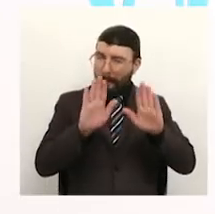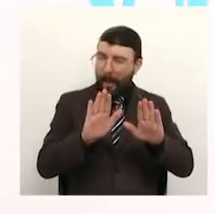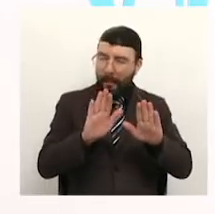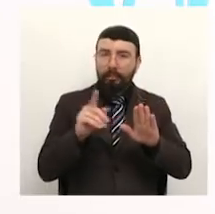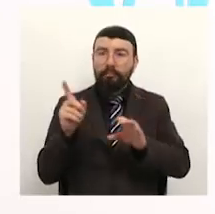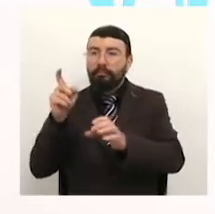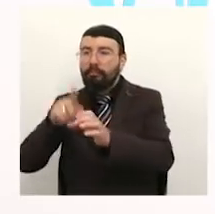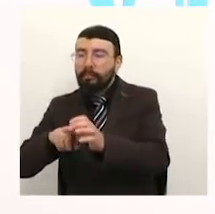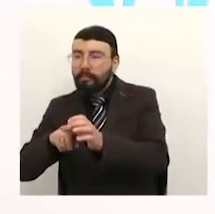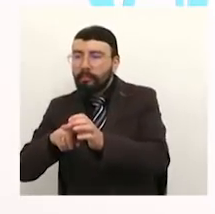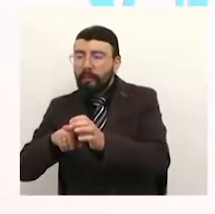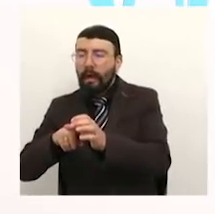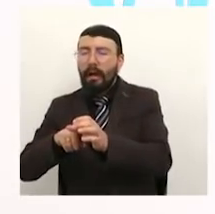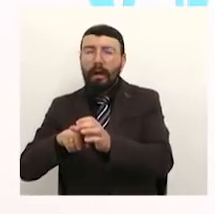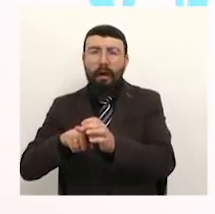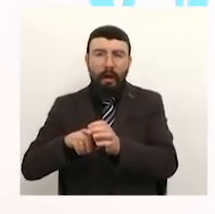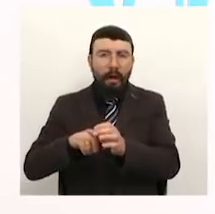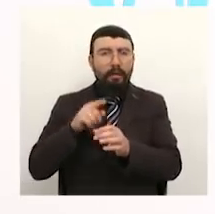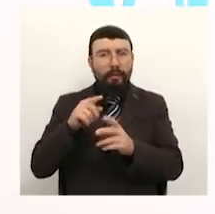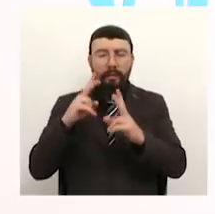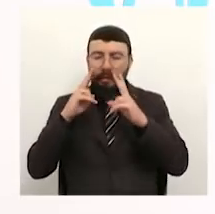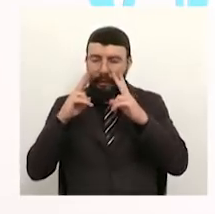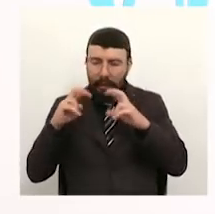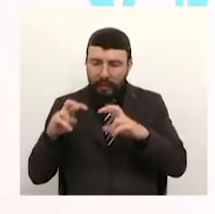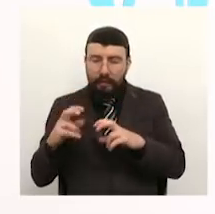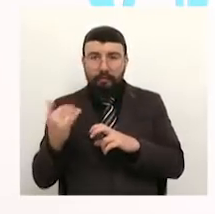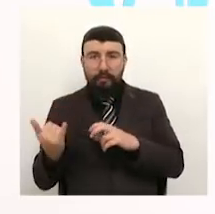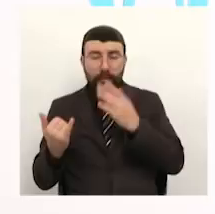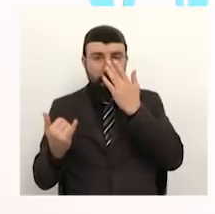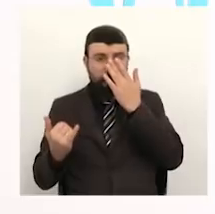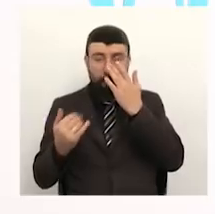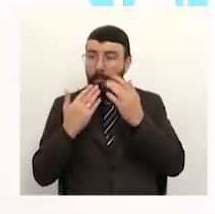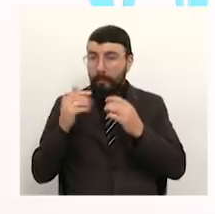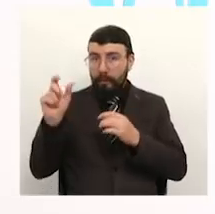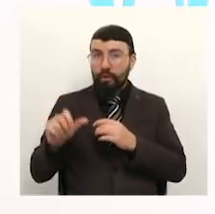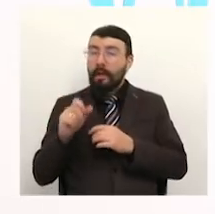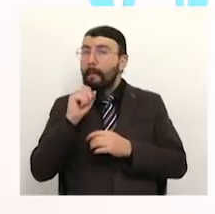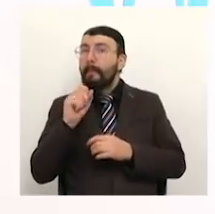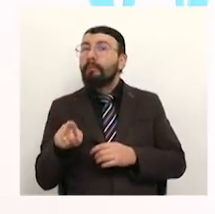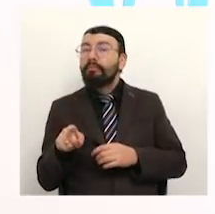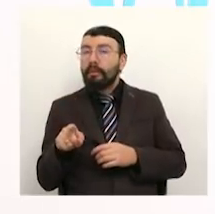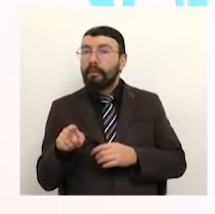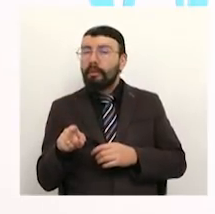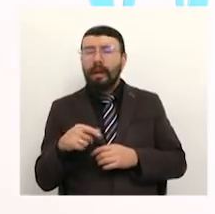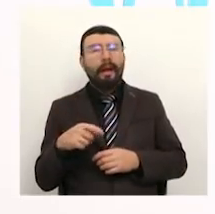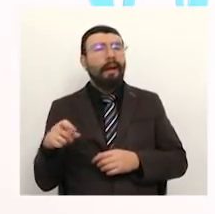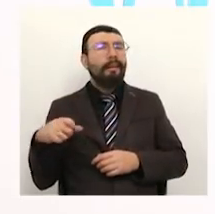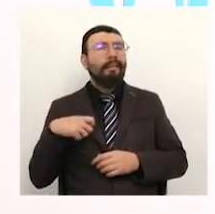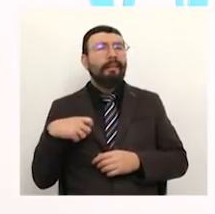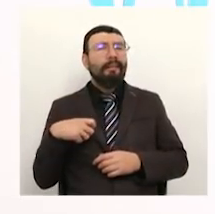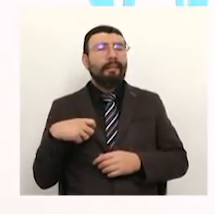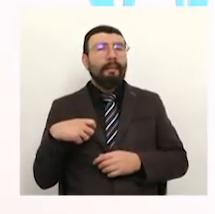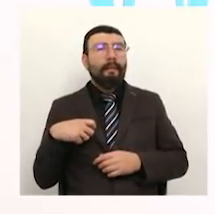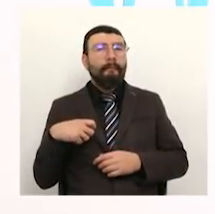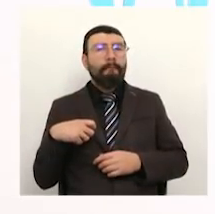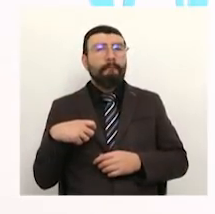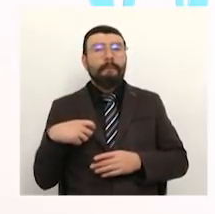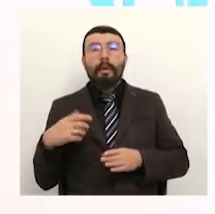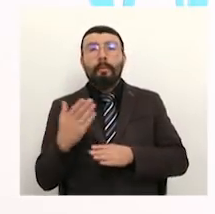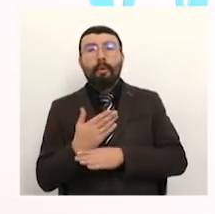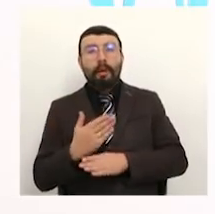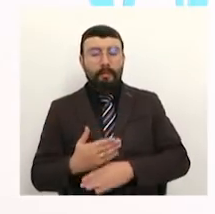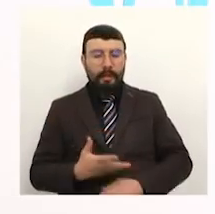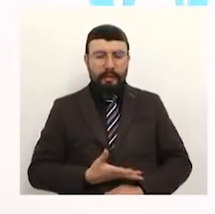que ustedes ahí vayan analizando porque hay una persona que nos está preguntando que tiene un problema de